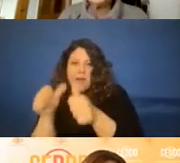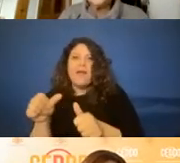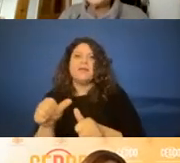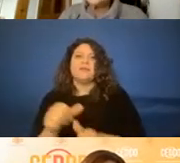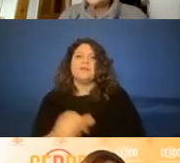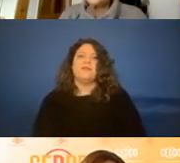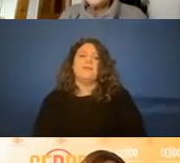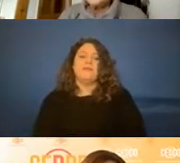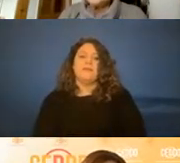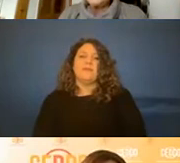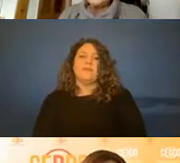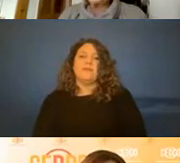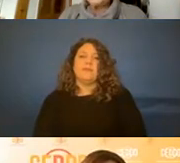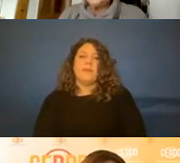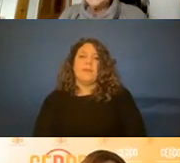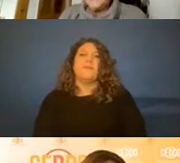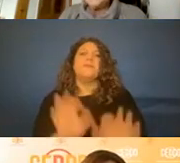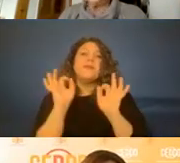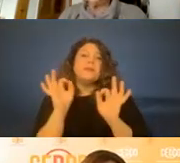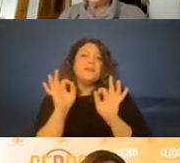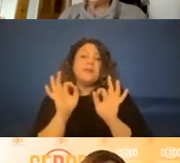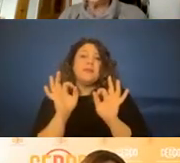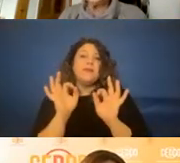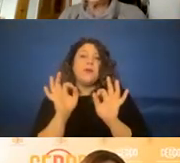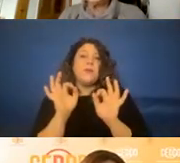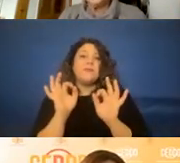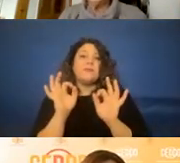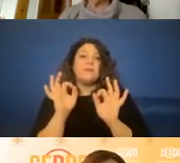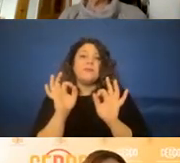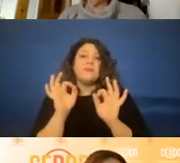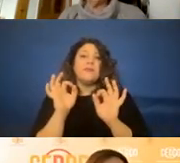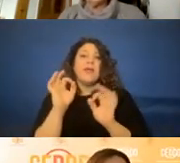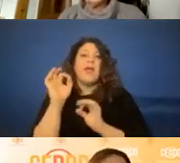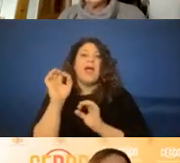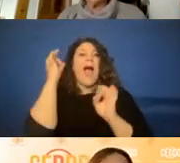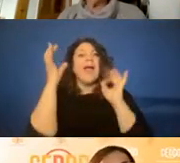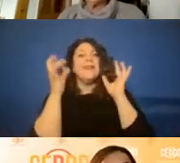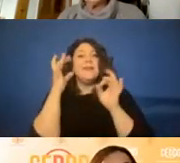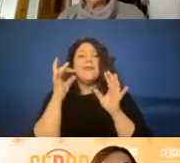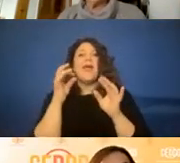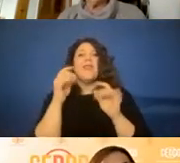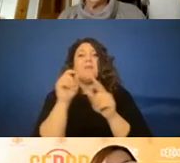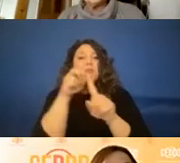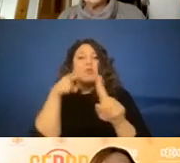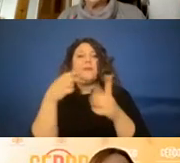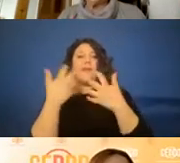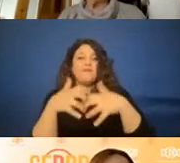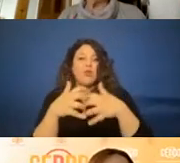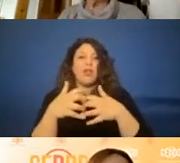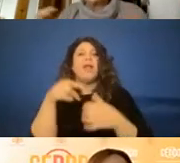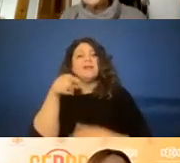Y sobre todo, las actividades desde el punto de vista funcional también